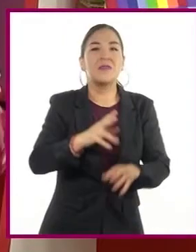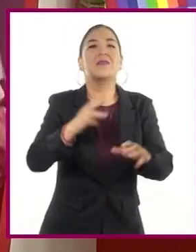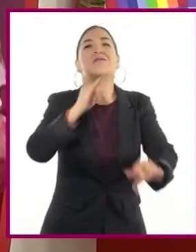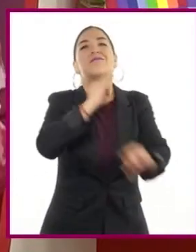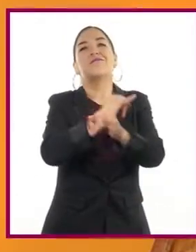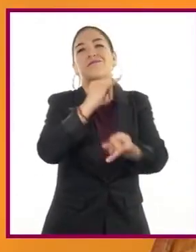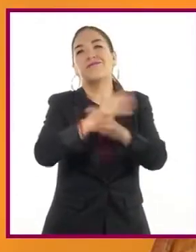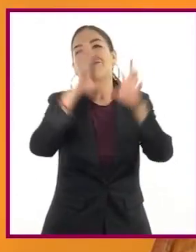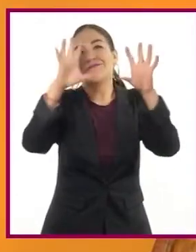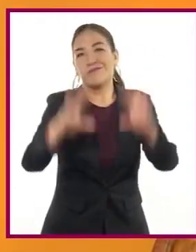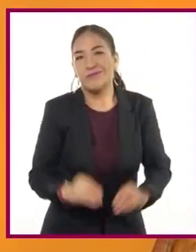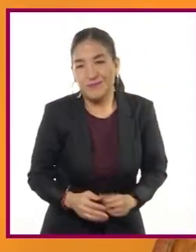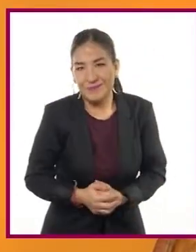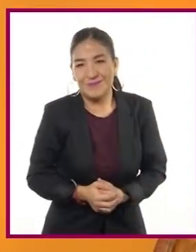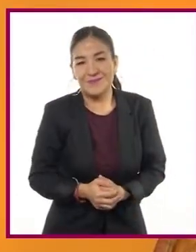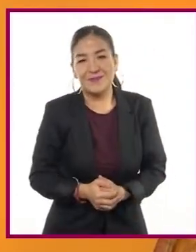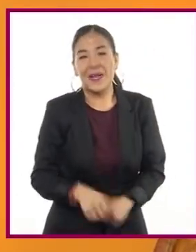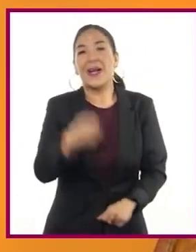internet.